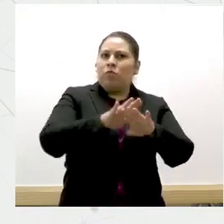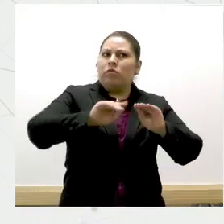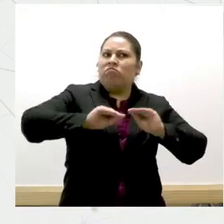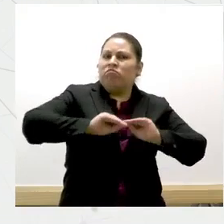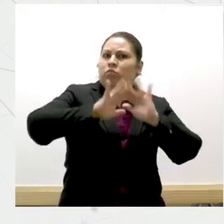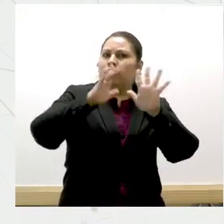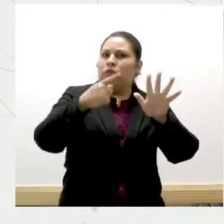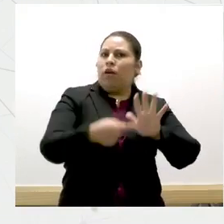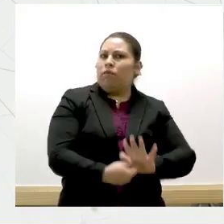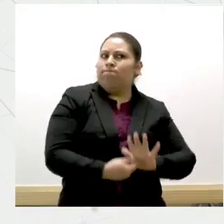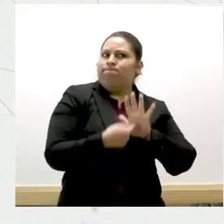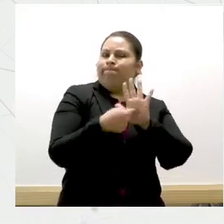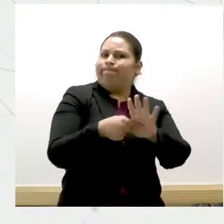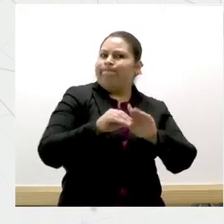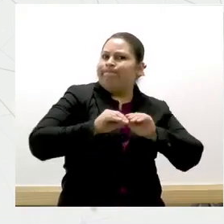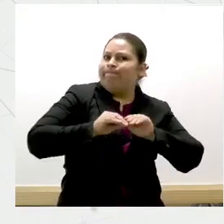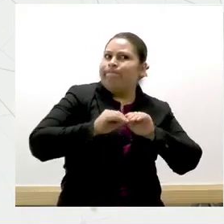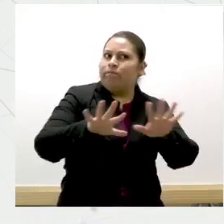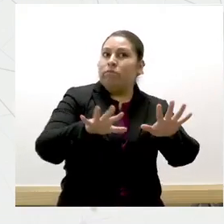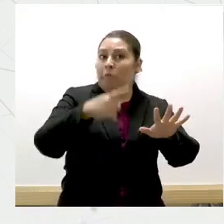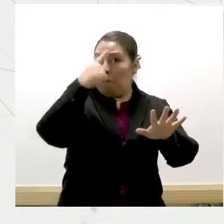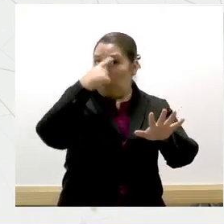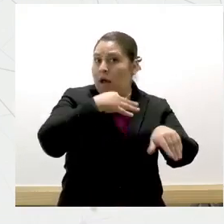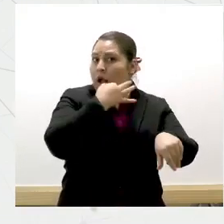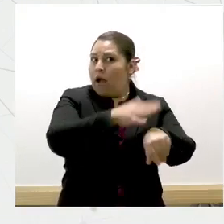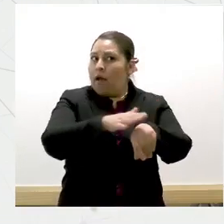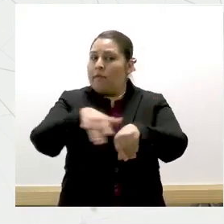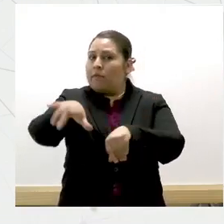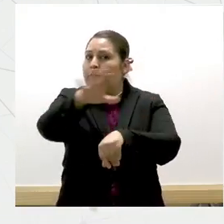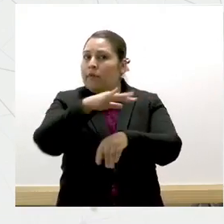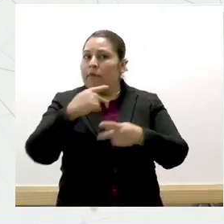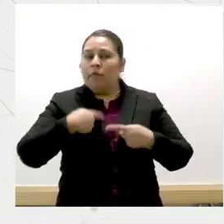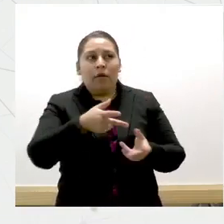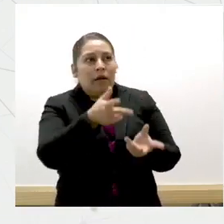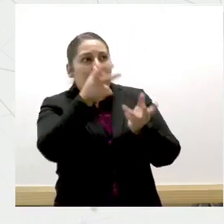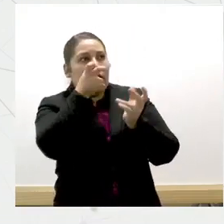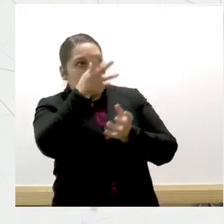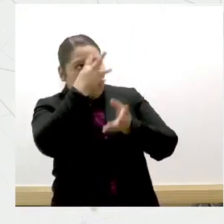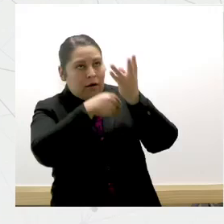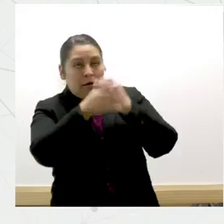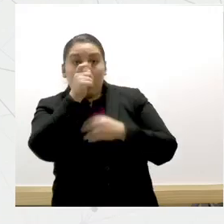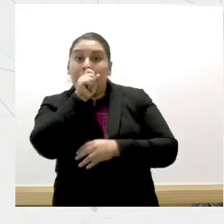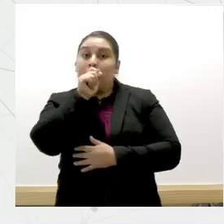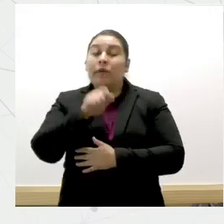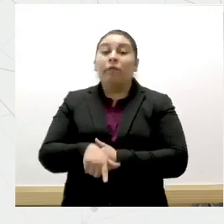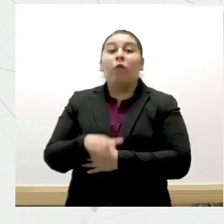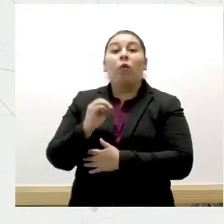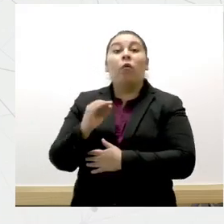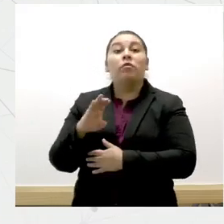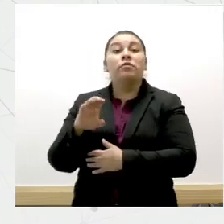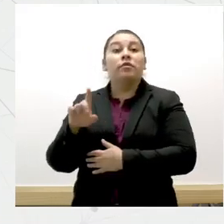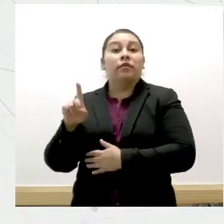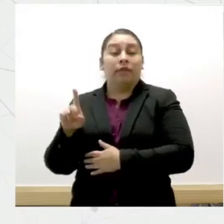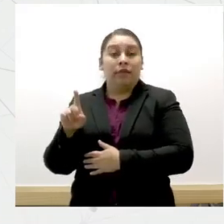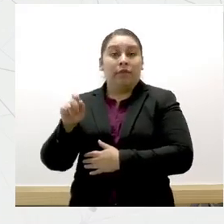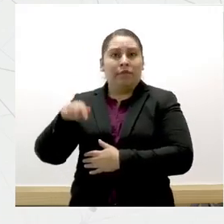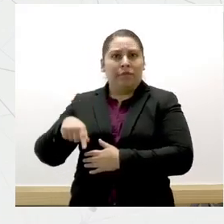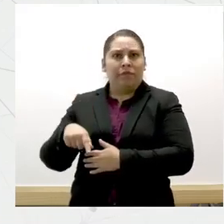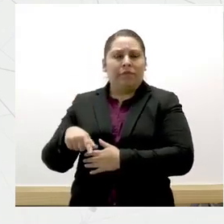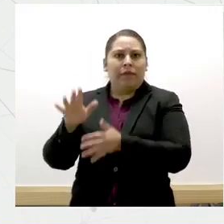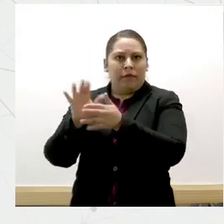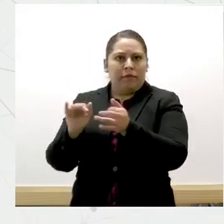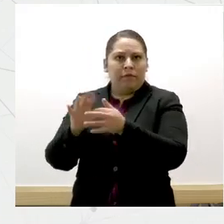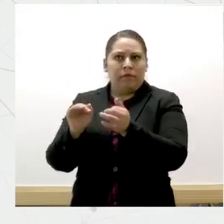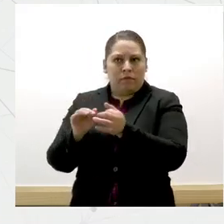esa protección sobre las mismas, ¿no? De hecho, la OCDE ha puesto de relieve cómo precisamente hay que asegurarnos